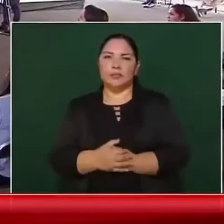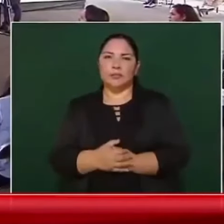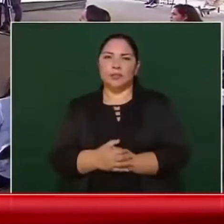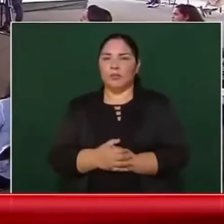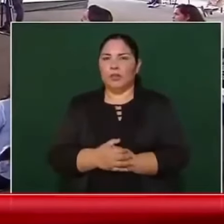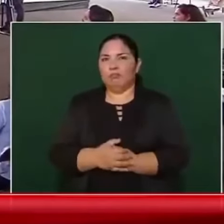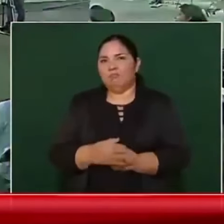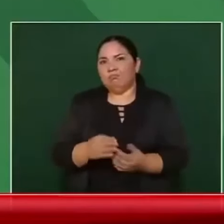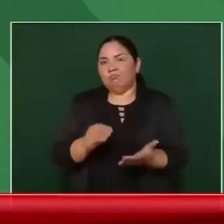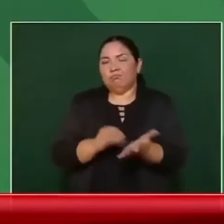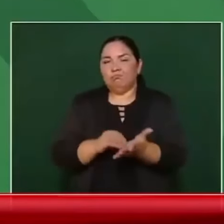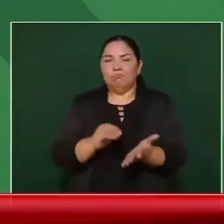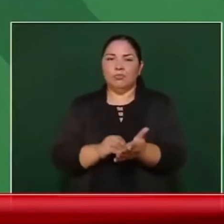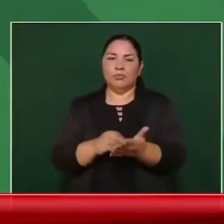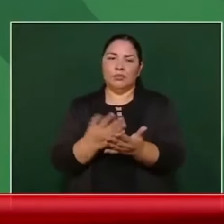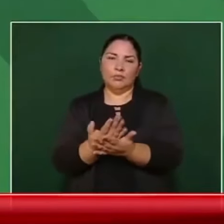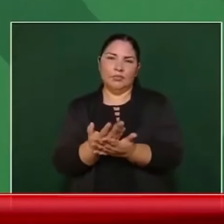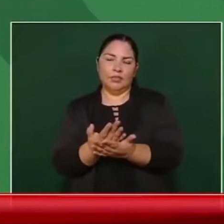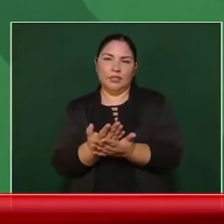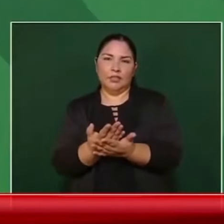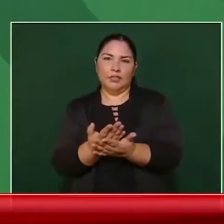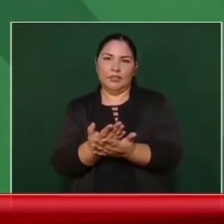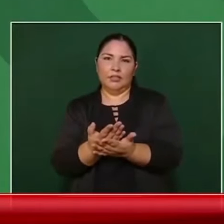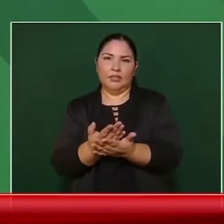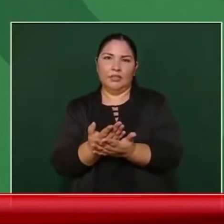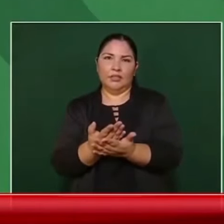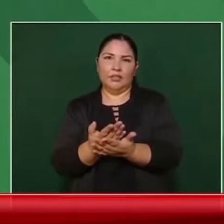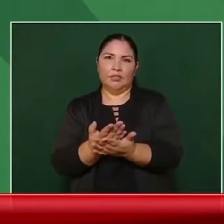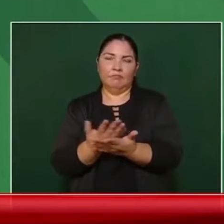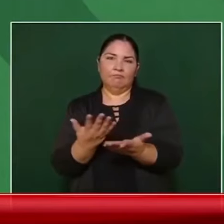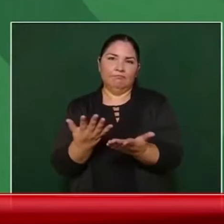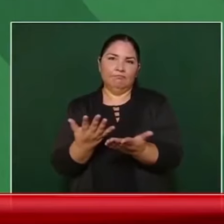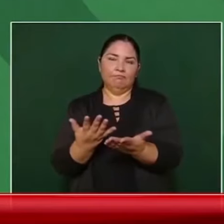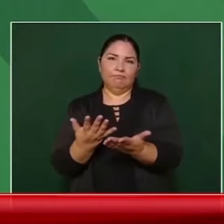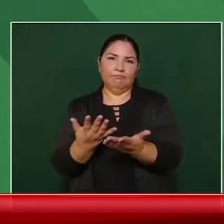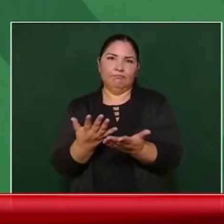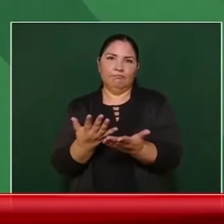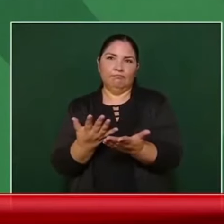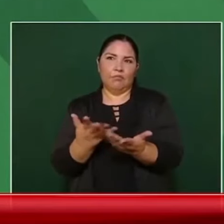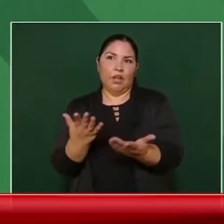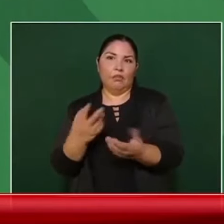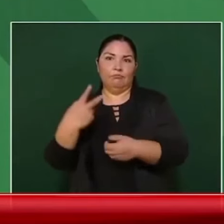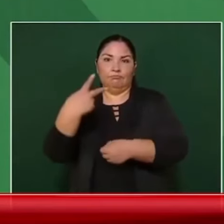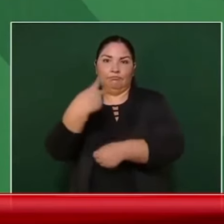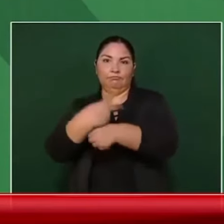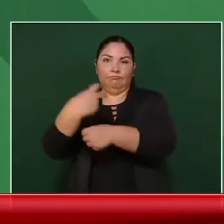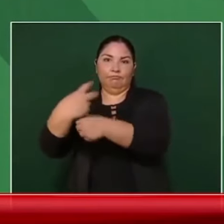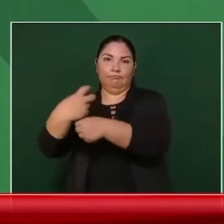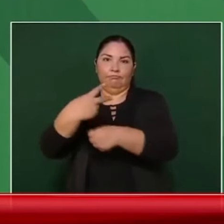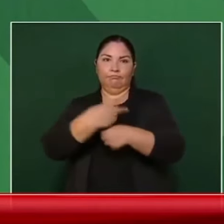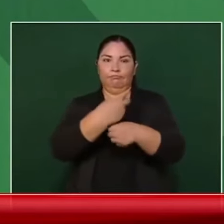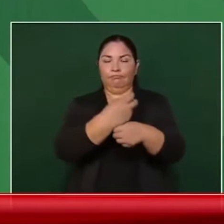todavía estoy esperando qué se piden las invitaciones